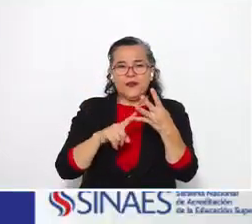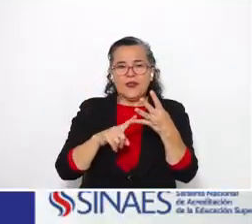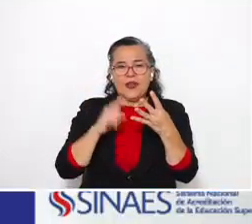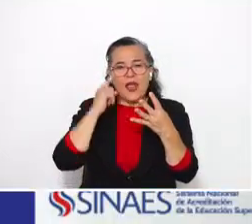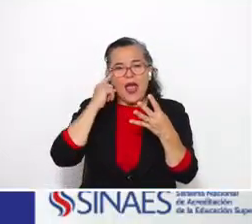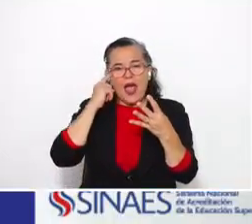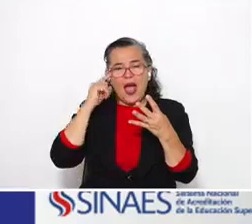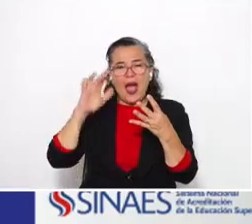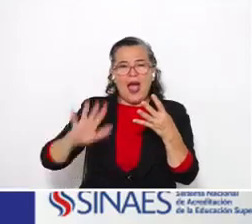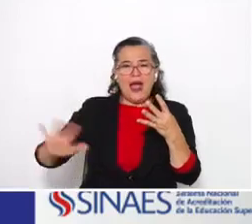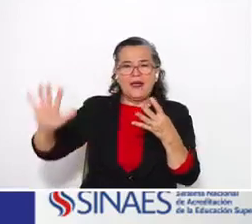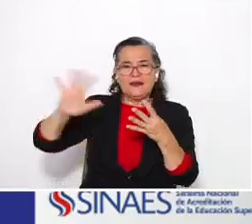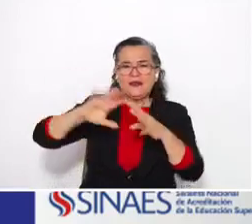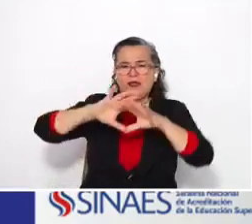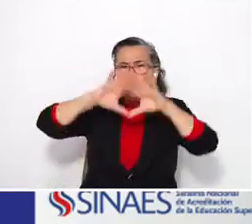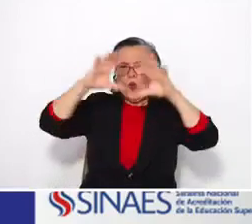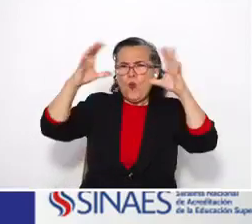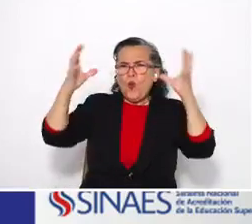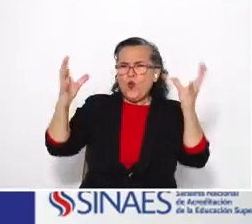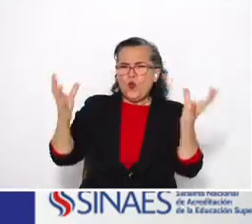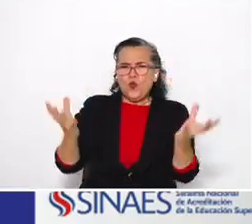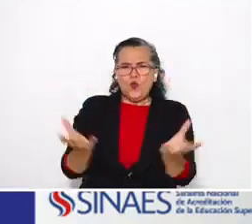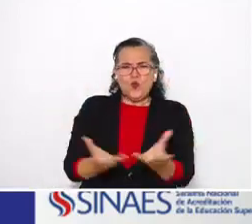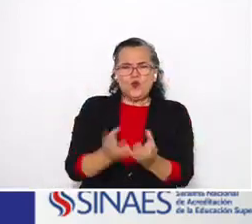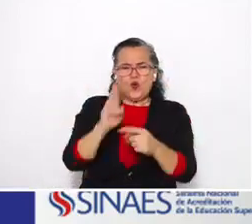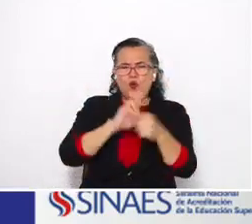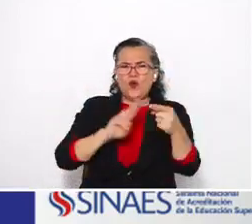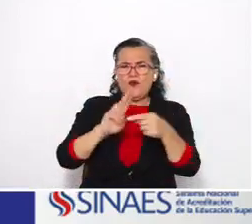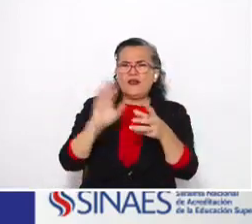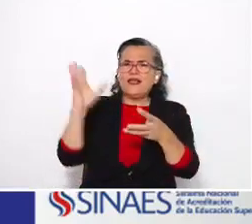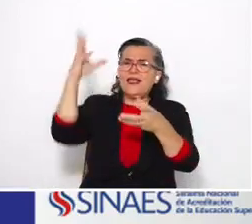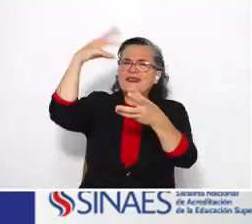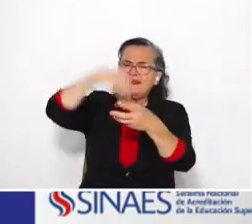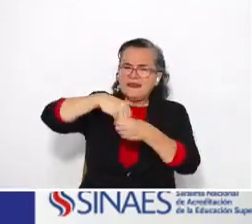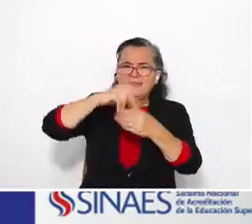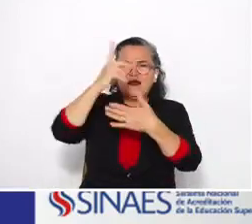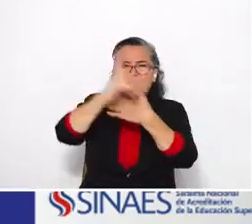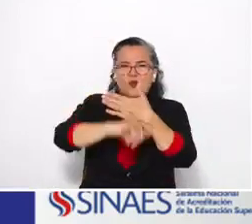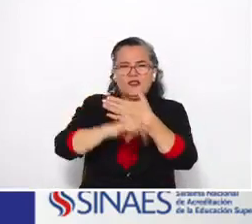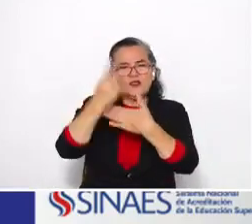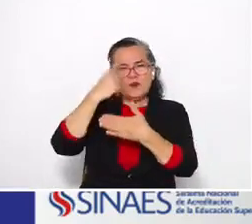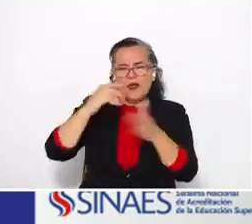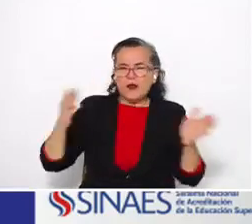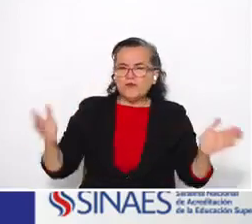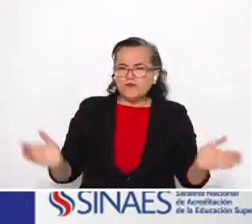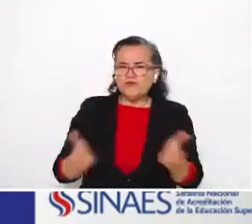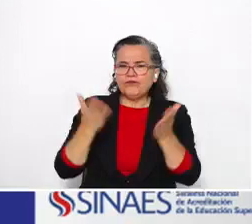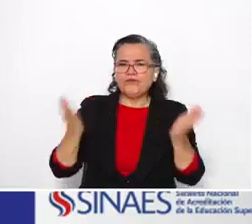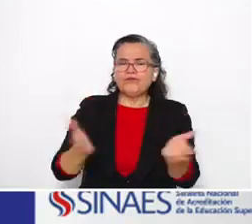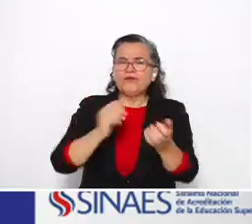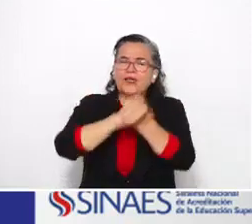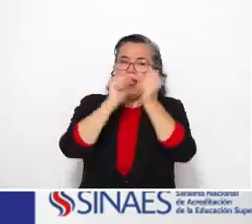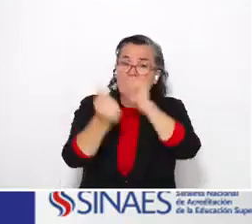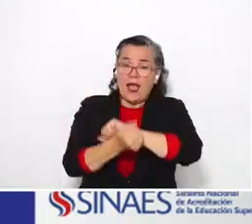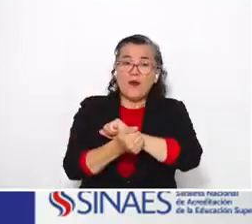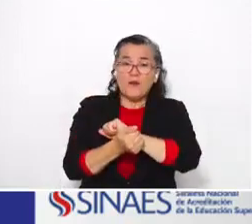Universidades de todo el mundo están envueltos en este proyecto para promover el cambio.